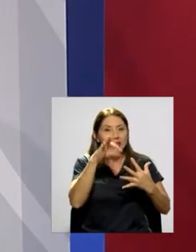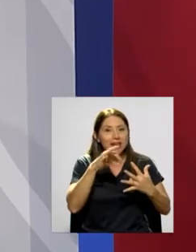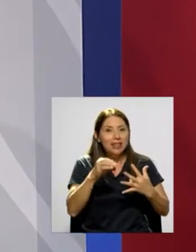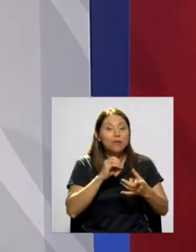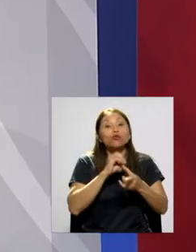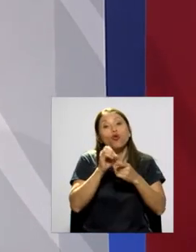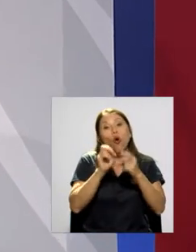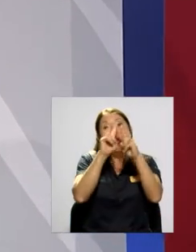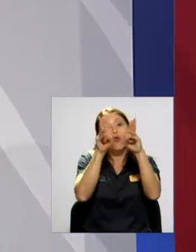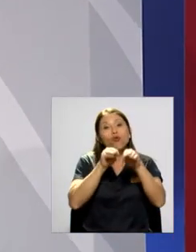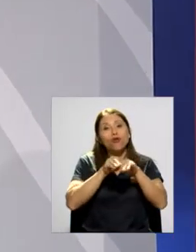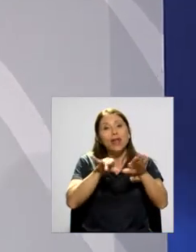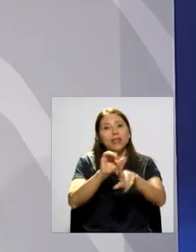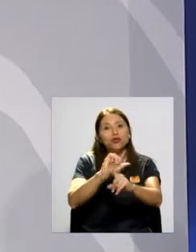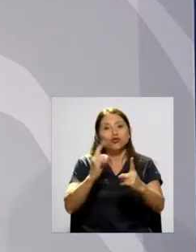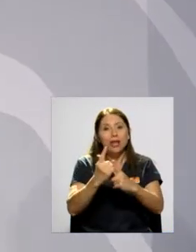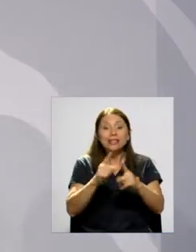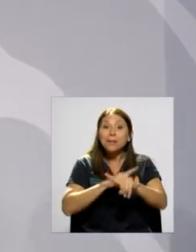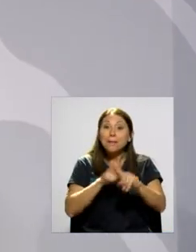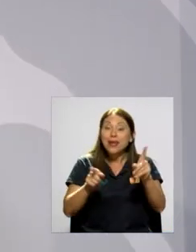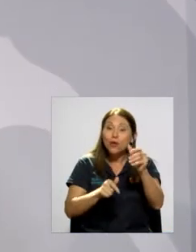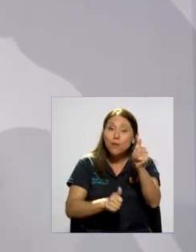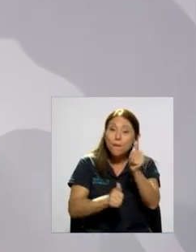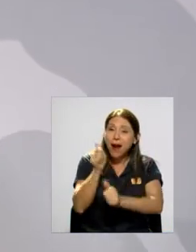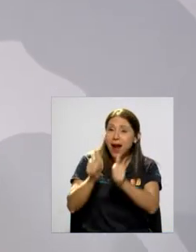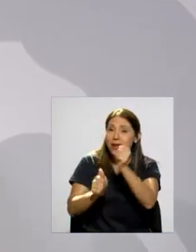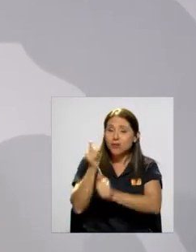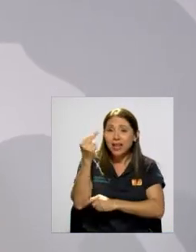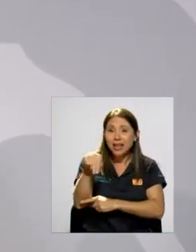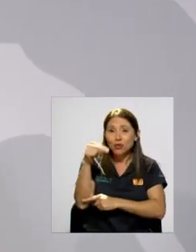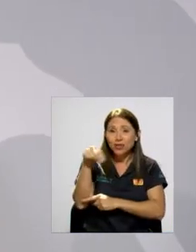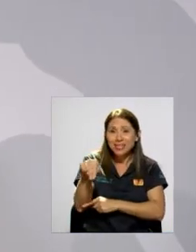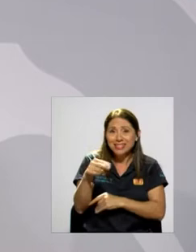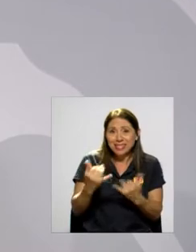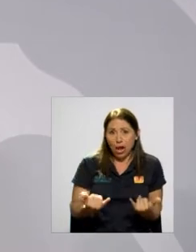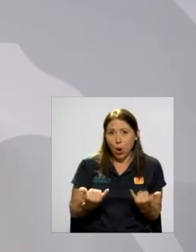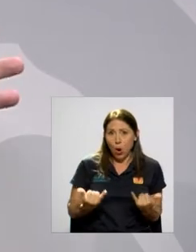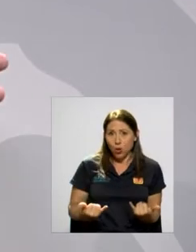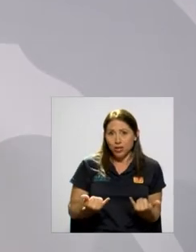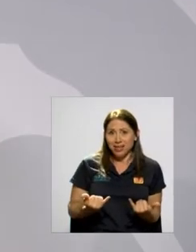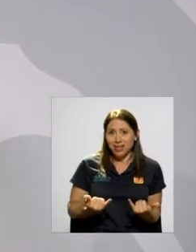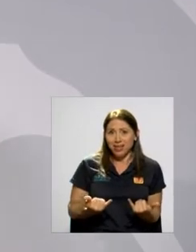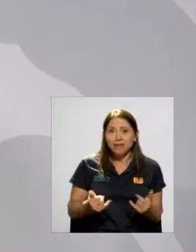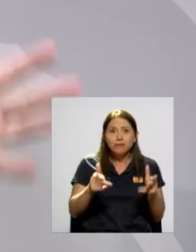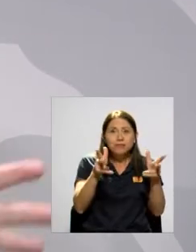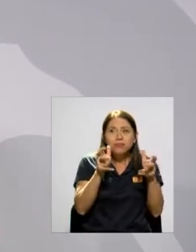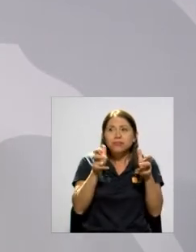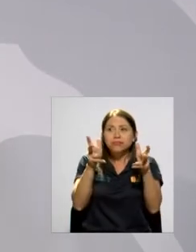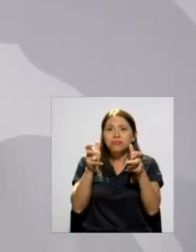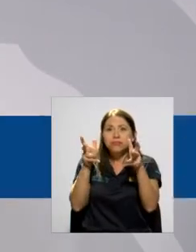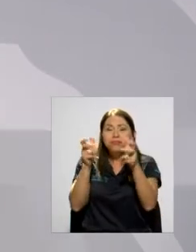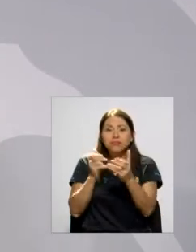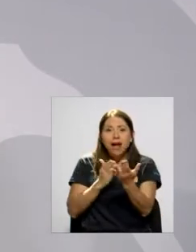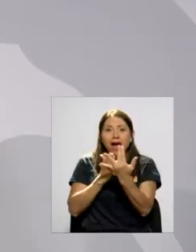hoy se consumen a través, casualmente, de las redes sociales. O sea, y Facebook es como el gran